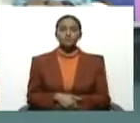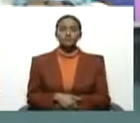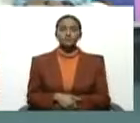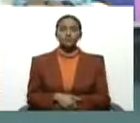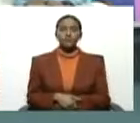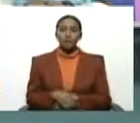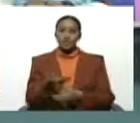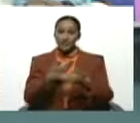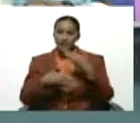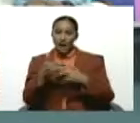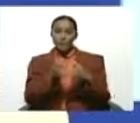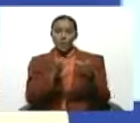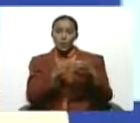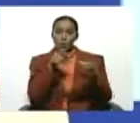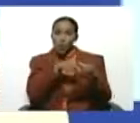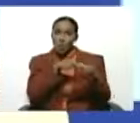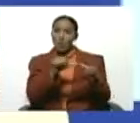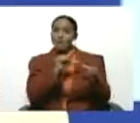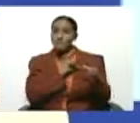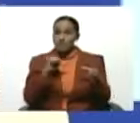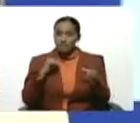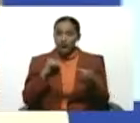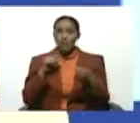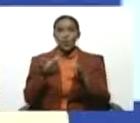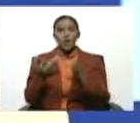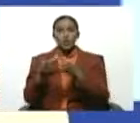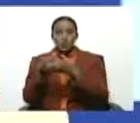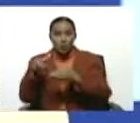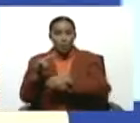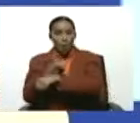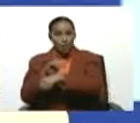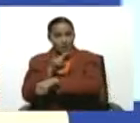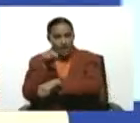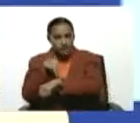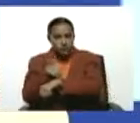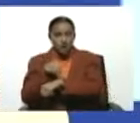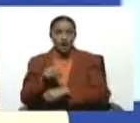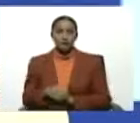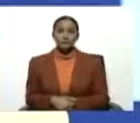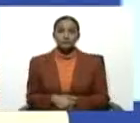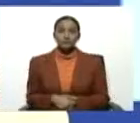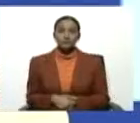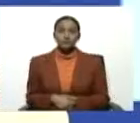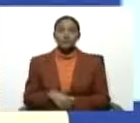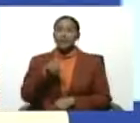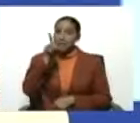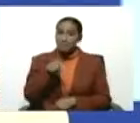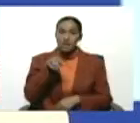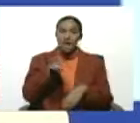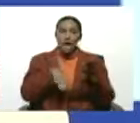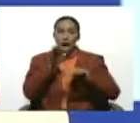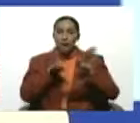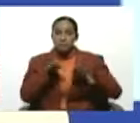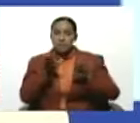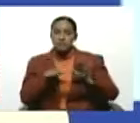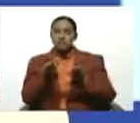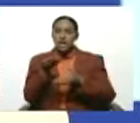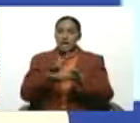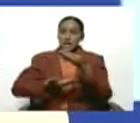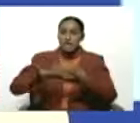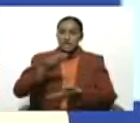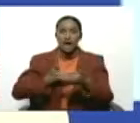entre el sector privado y el sector Estatal y a veces también es un intercambio